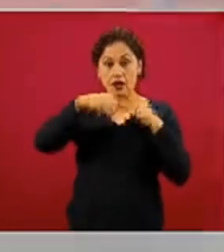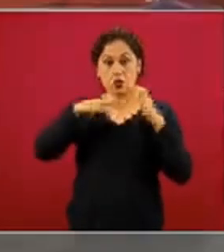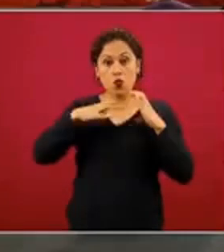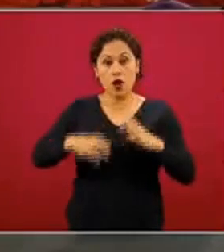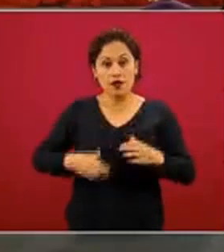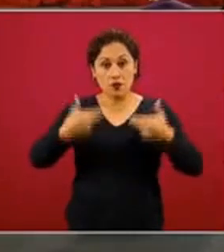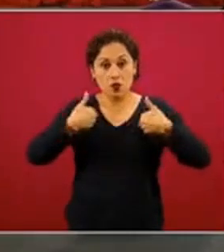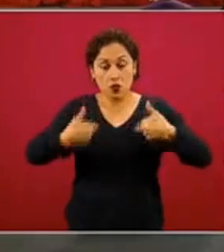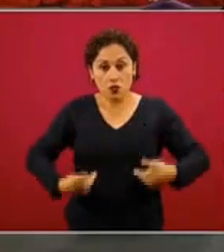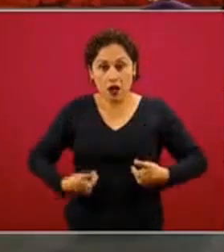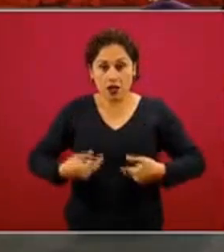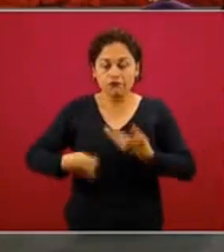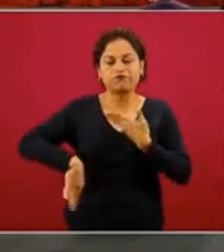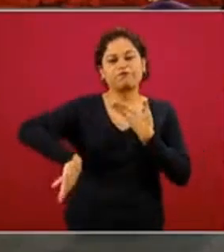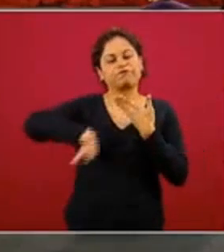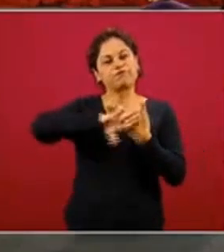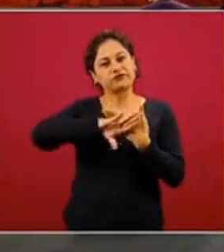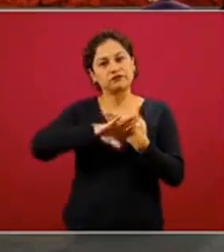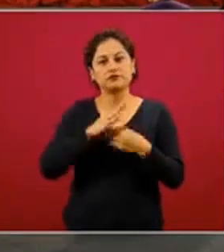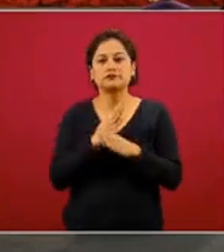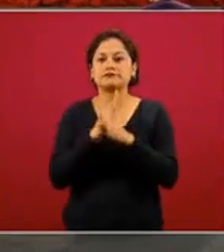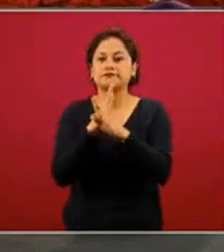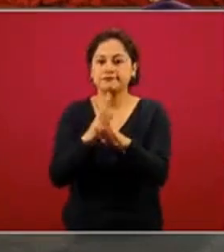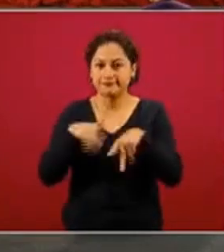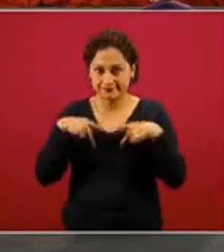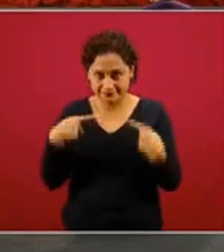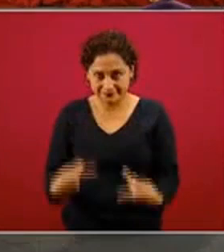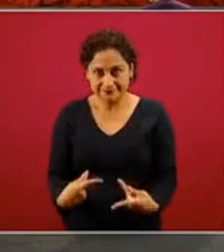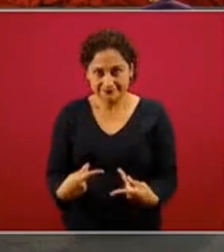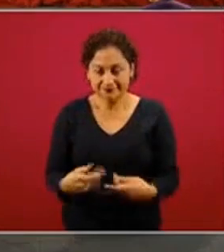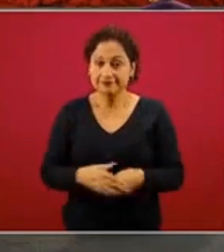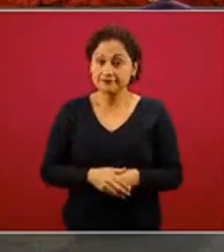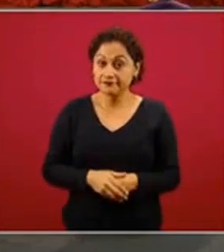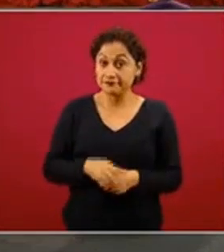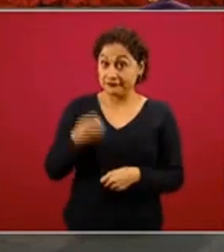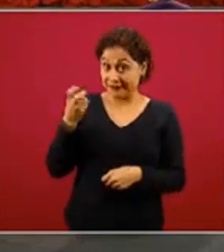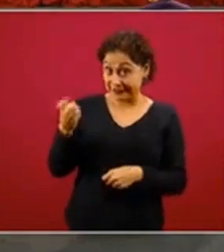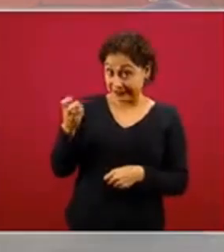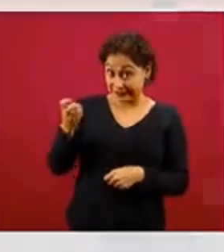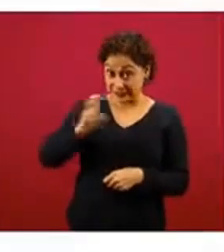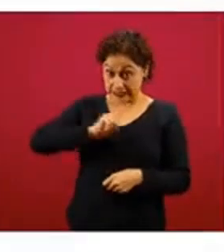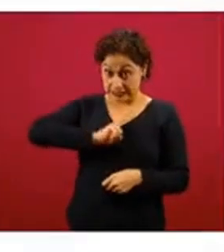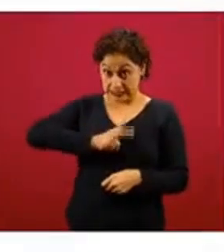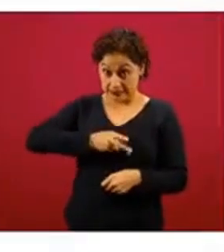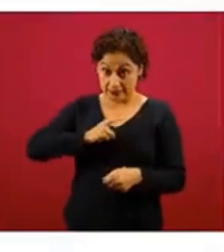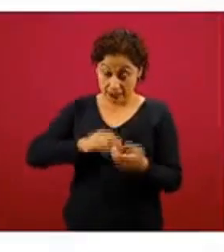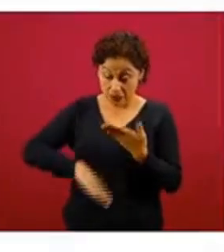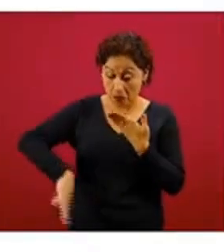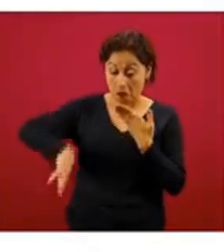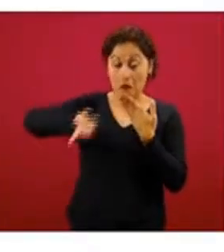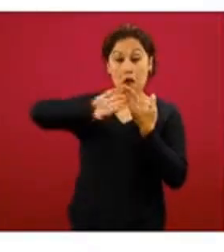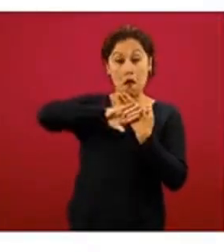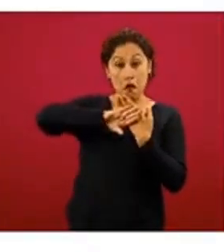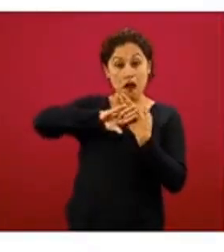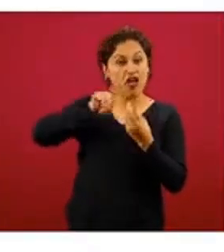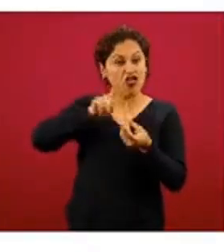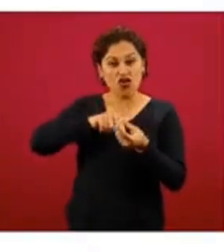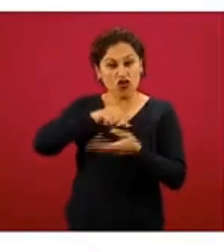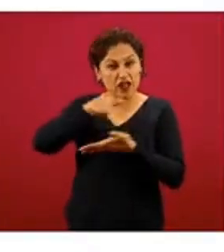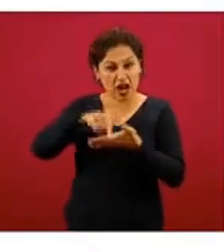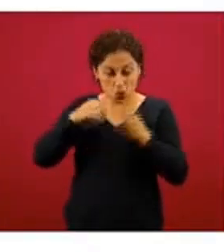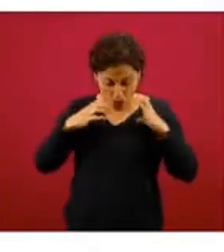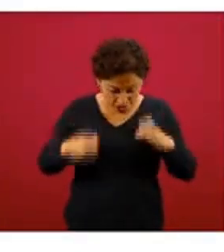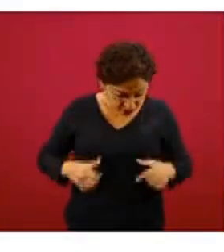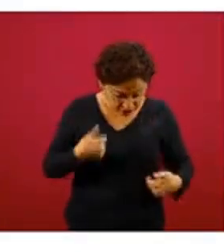por favor. ¿Y a dónde va a atacar? Pues en forma particular y específica va a